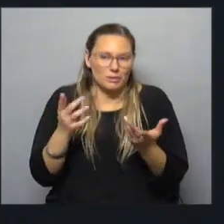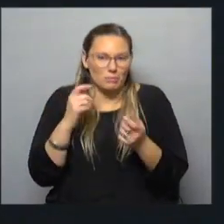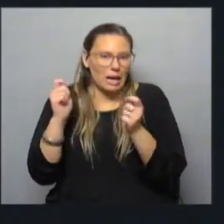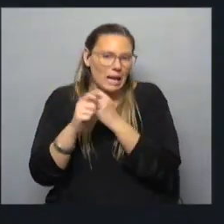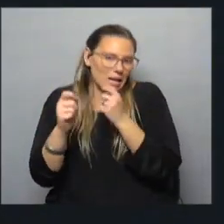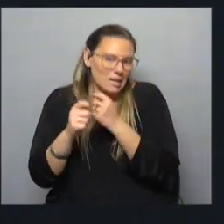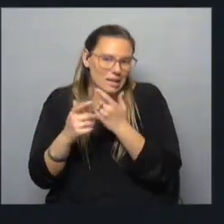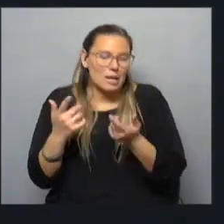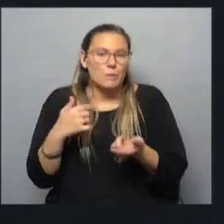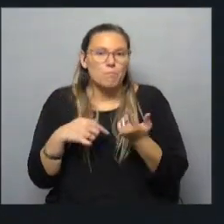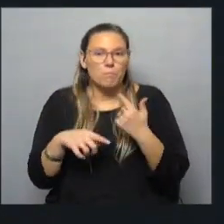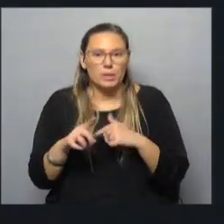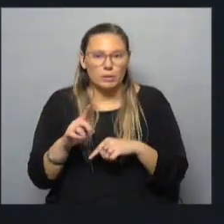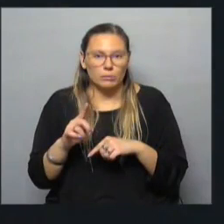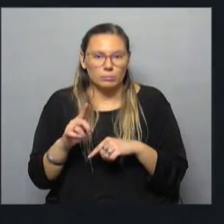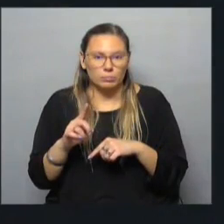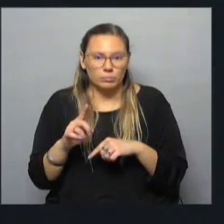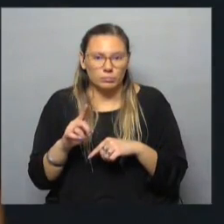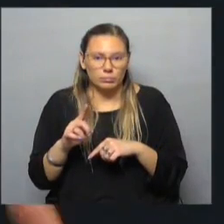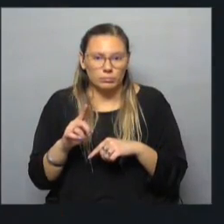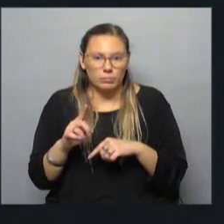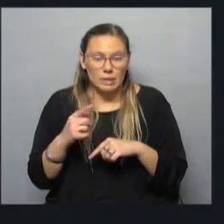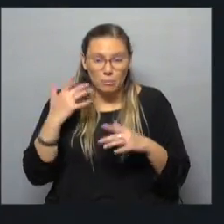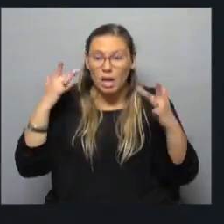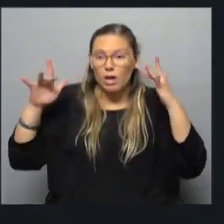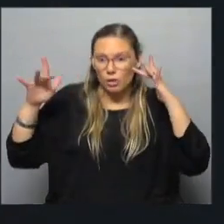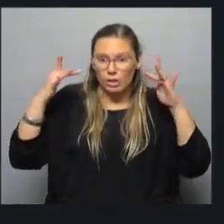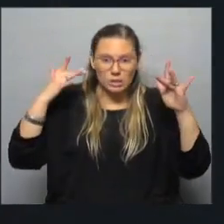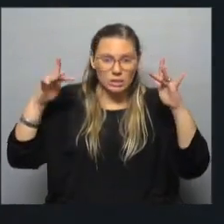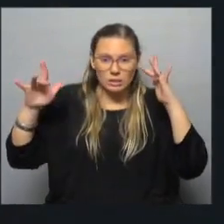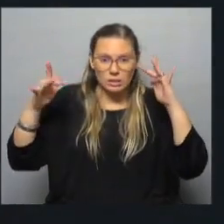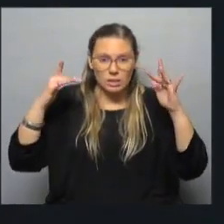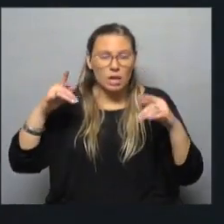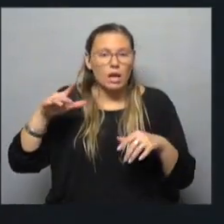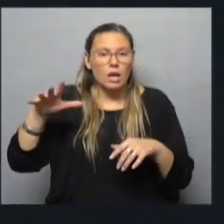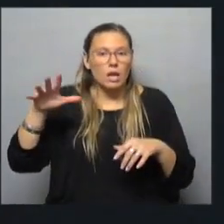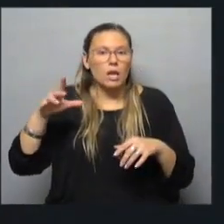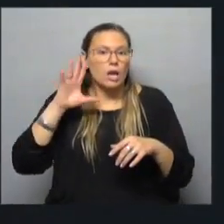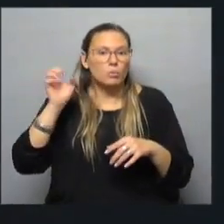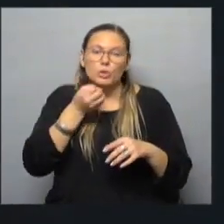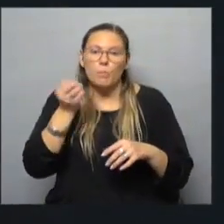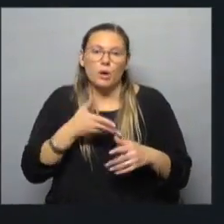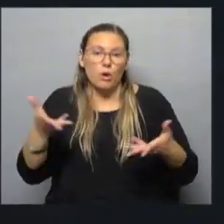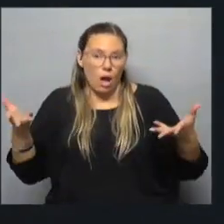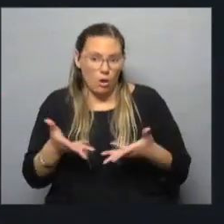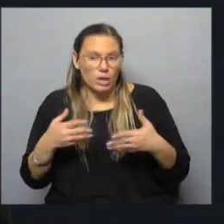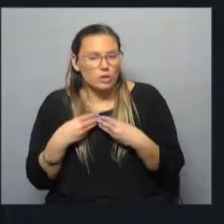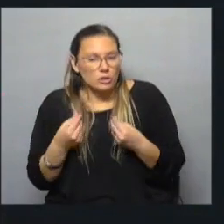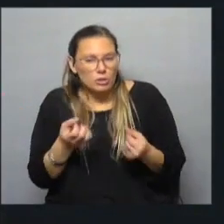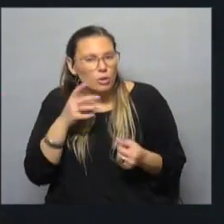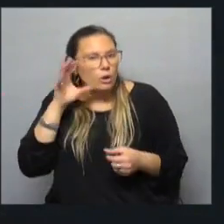reformulando, pero de mi adolescencia, digamos, ahora escucho mejor. Yo siento que escucho